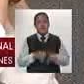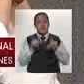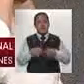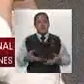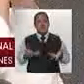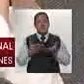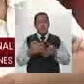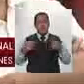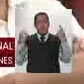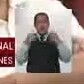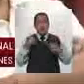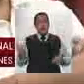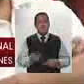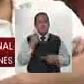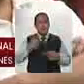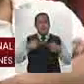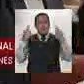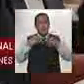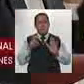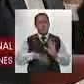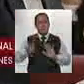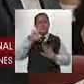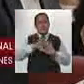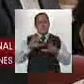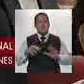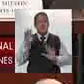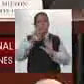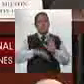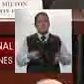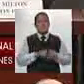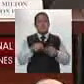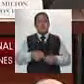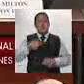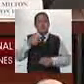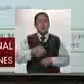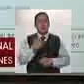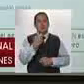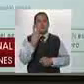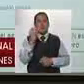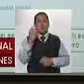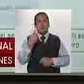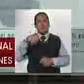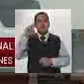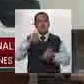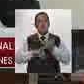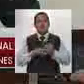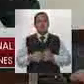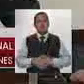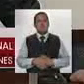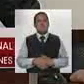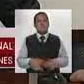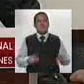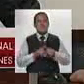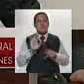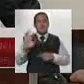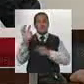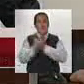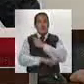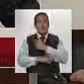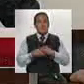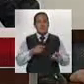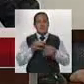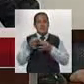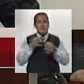convocará a la licitación del primer paquete de proyectos de ese programa por un monto de 120 millones de soles. En el país,